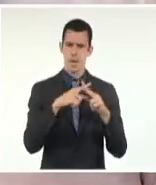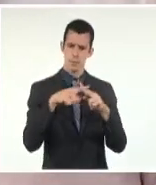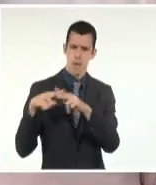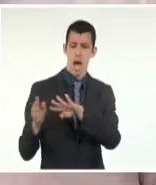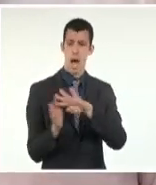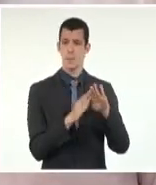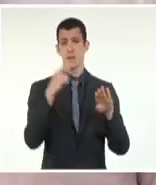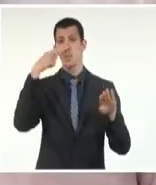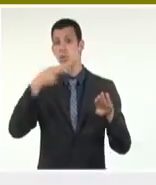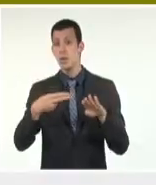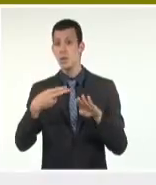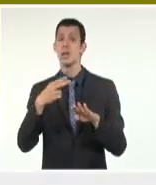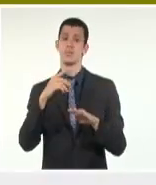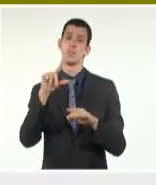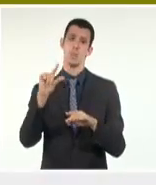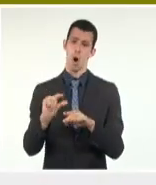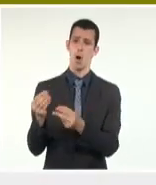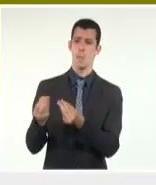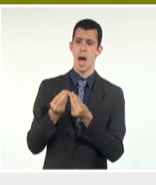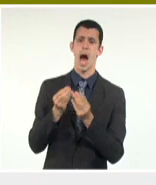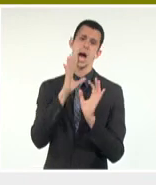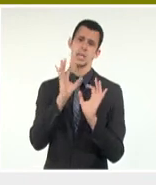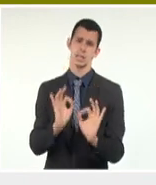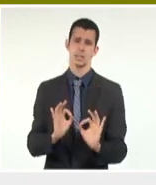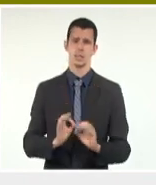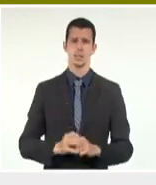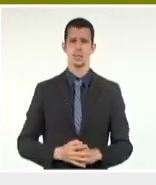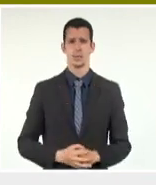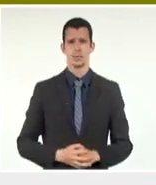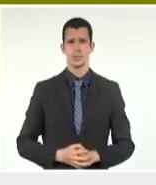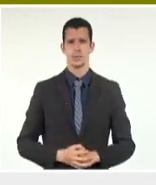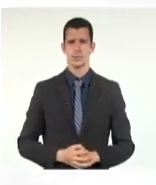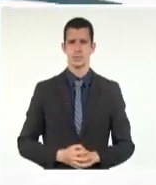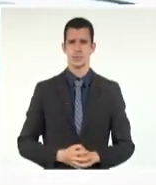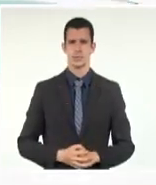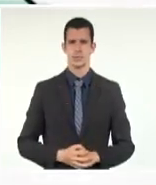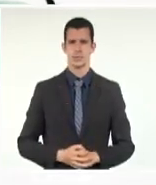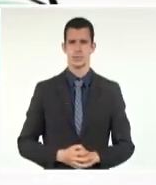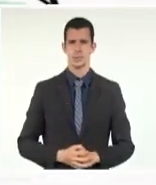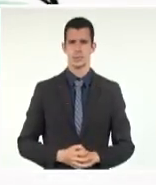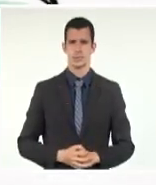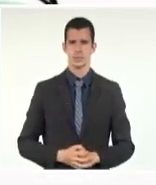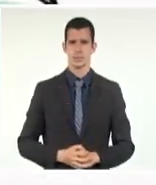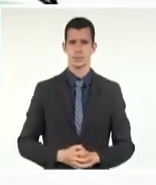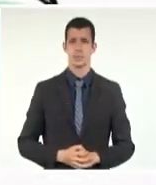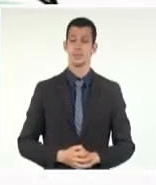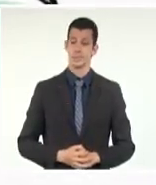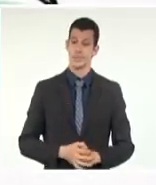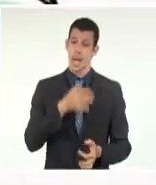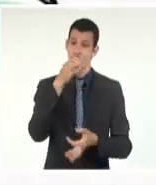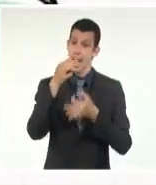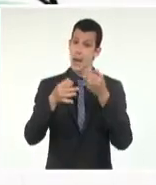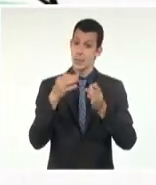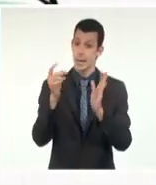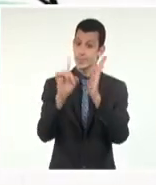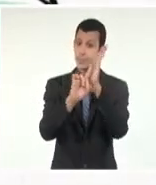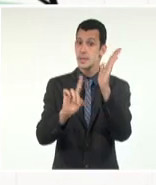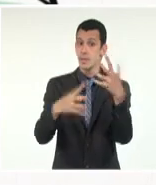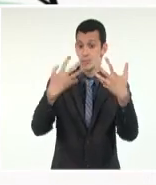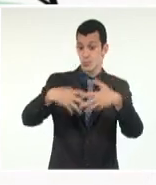generación especialistas en el despacho nacional de cargas señalan que estas limitaciones en las capacidades de